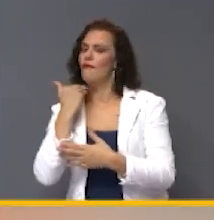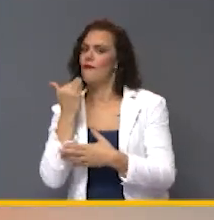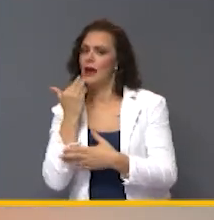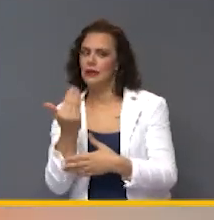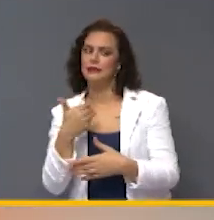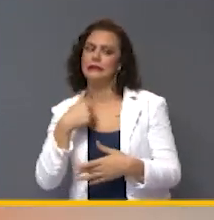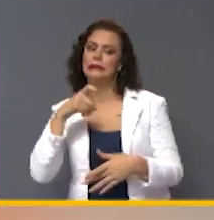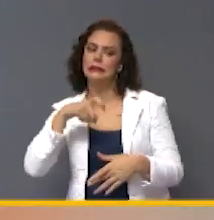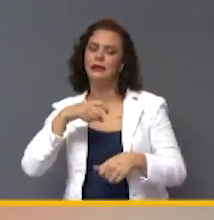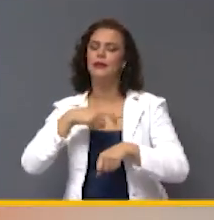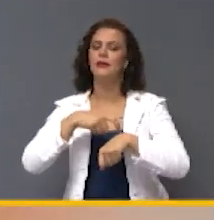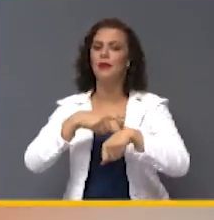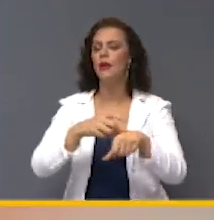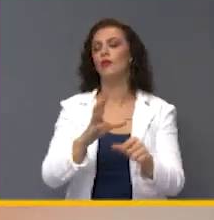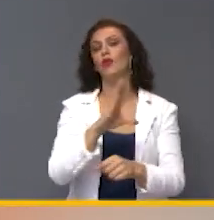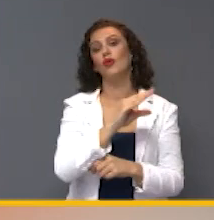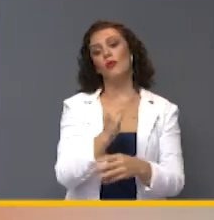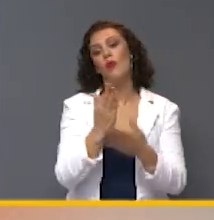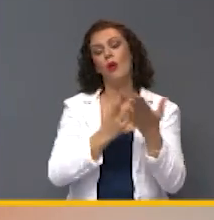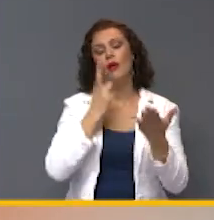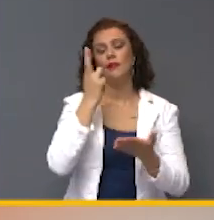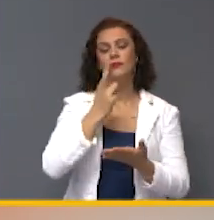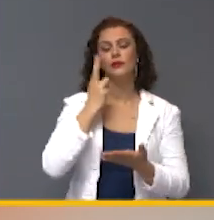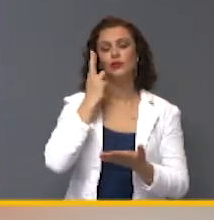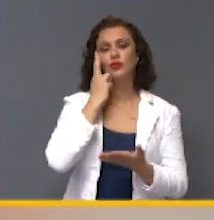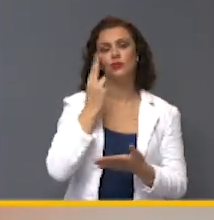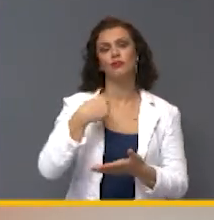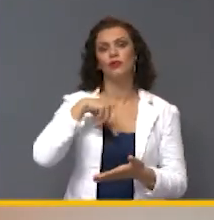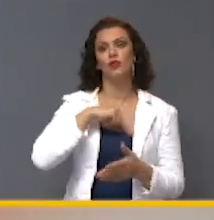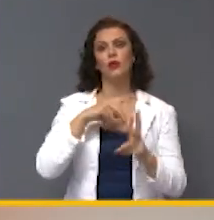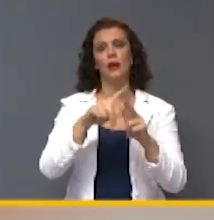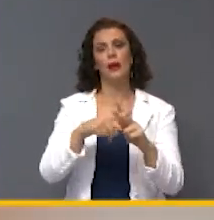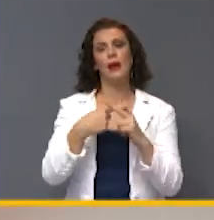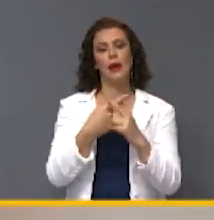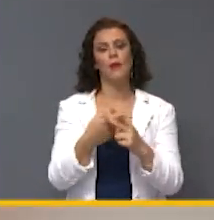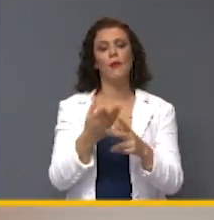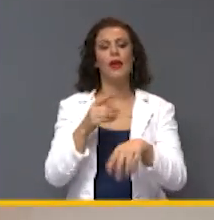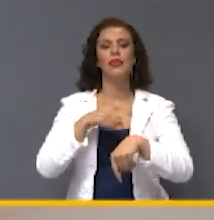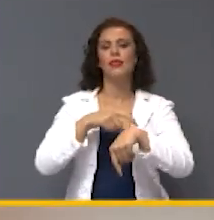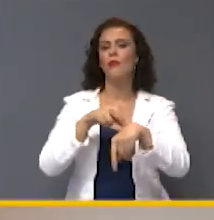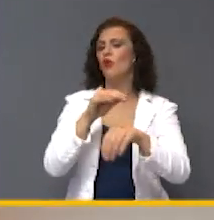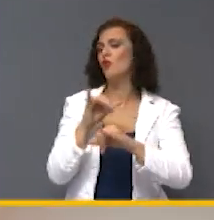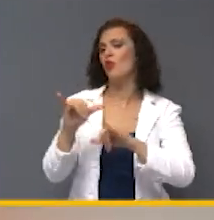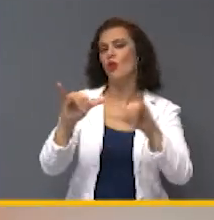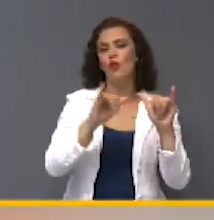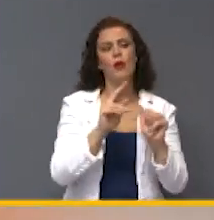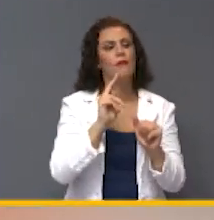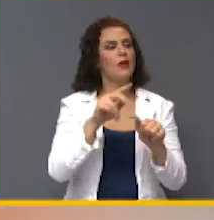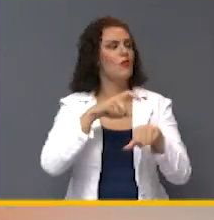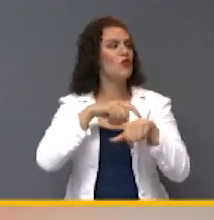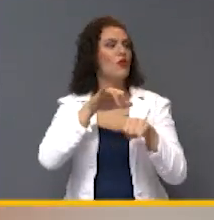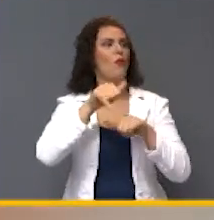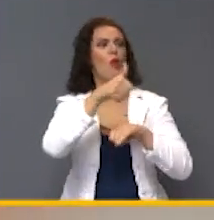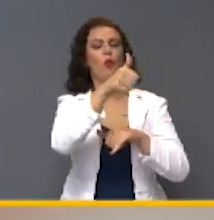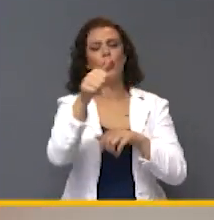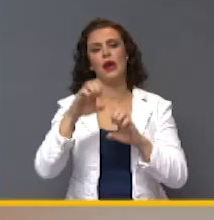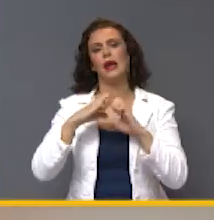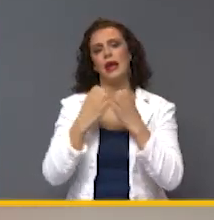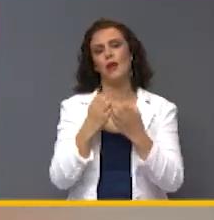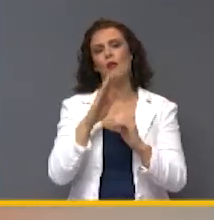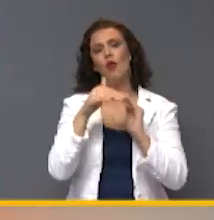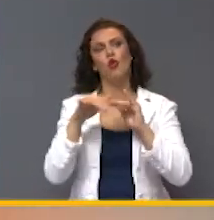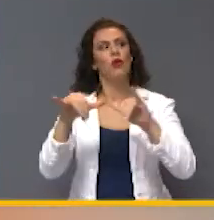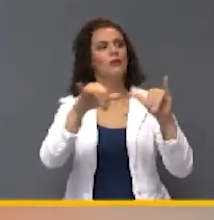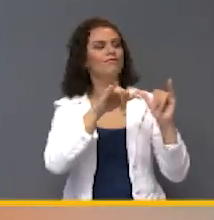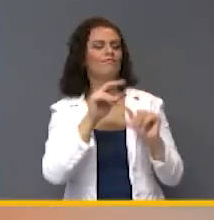tiempo y bueno, por algunas razones nosotros empezamos la pretemporada no igual, no tuvimos el mismo tiempo que muchos equipos o que todos los